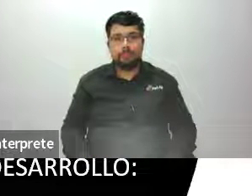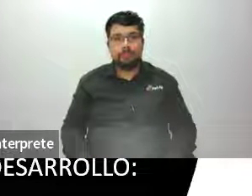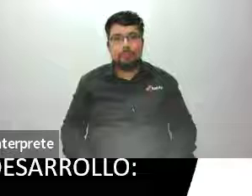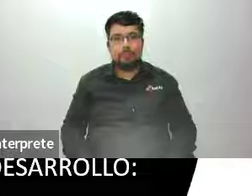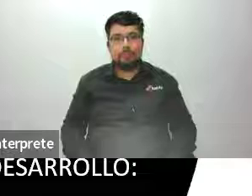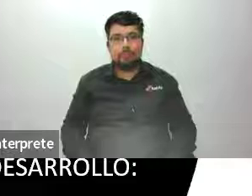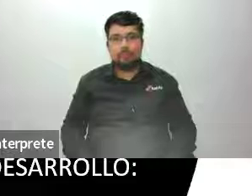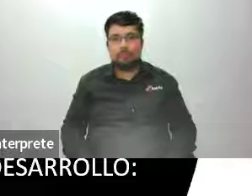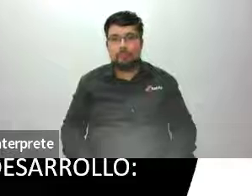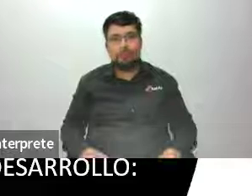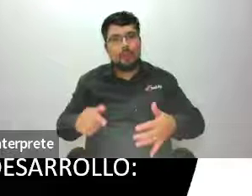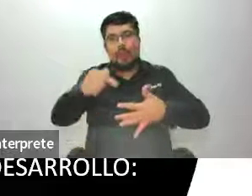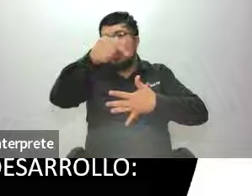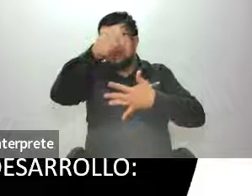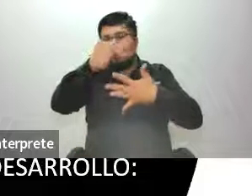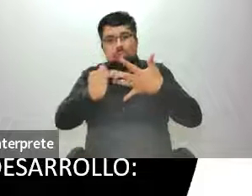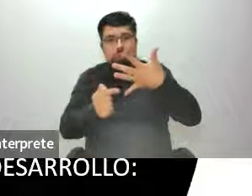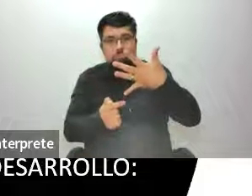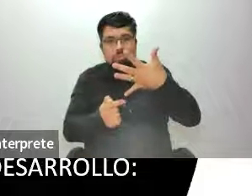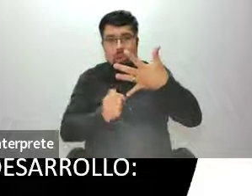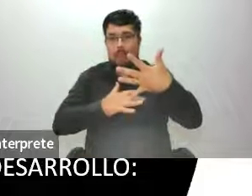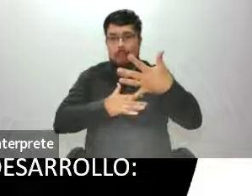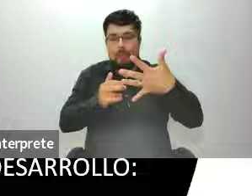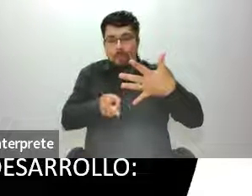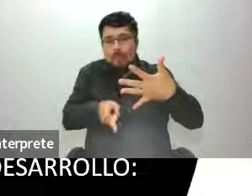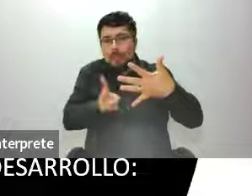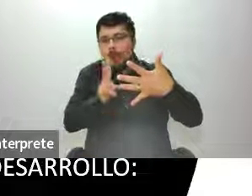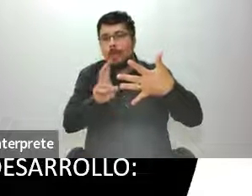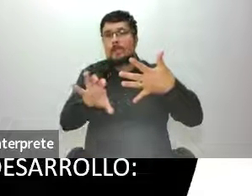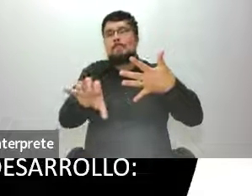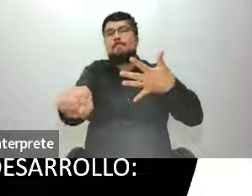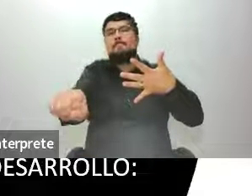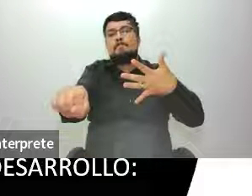Todos esos elementos me permitirían a mí identificar